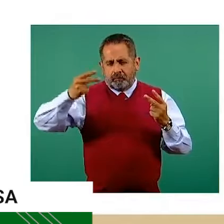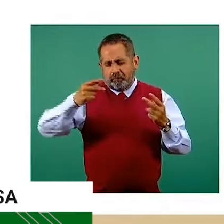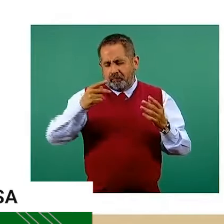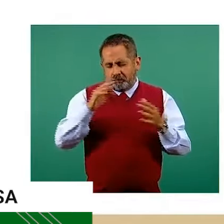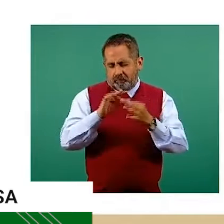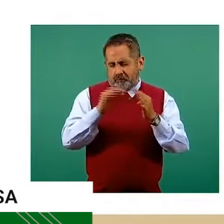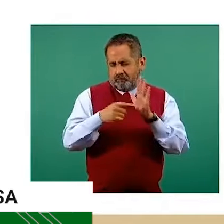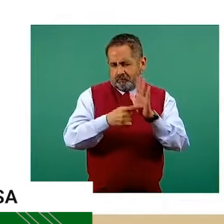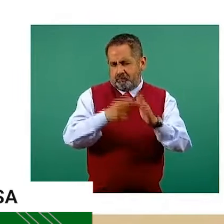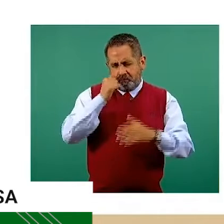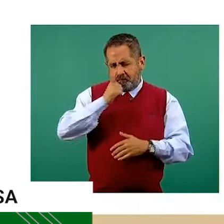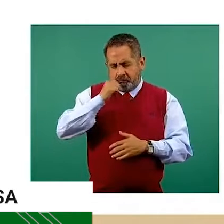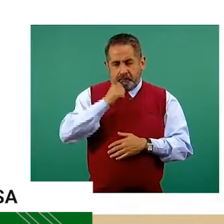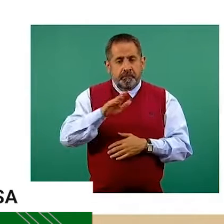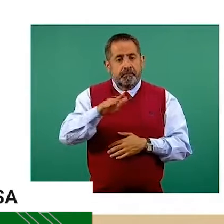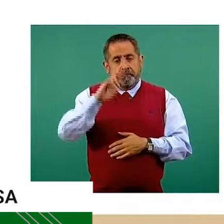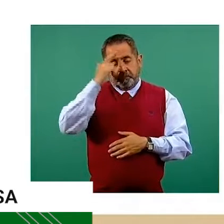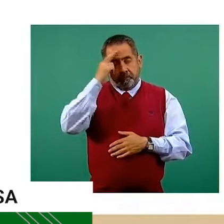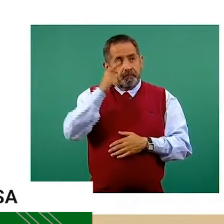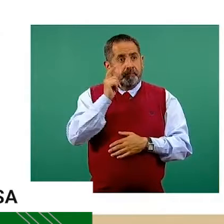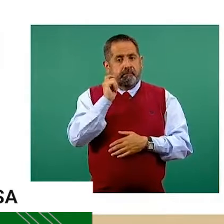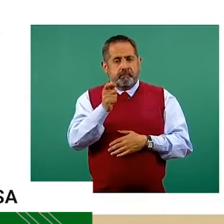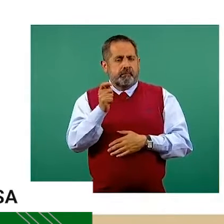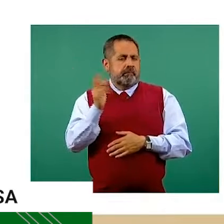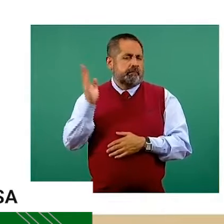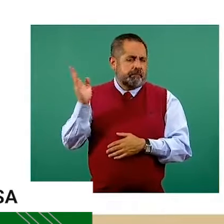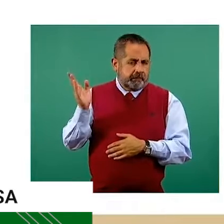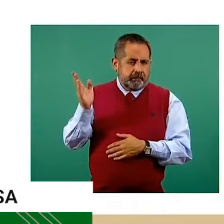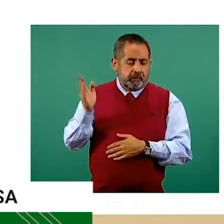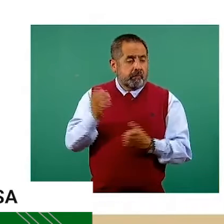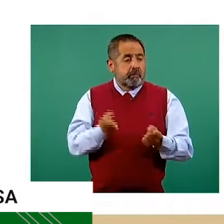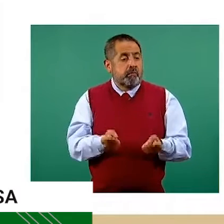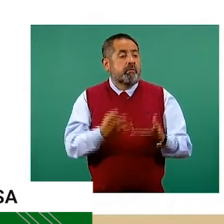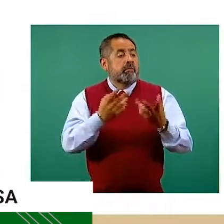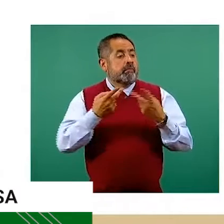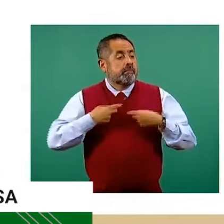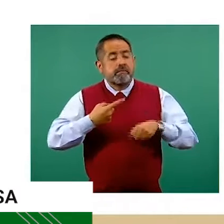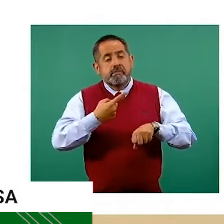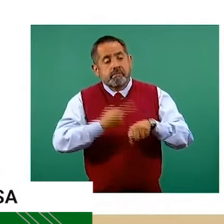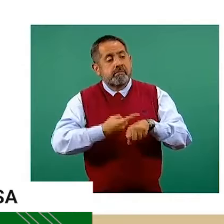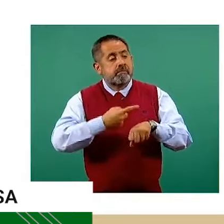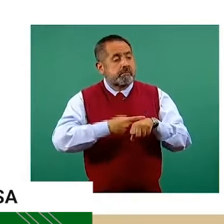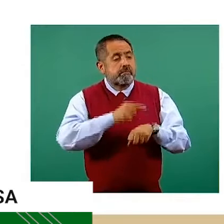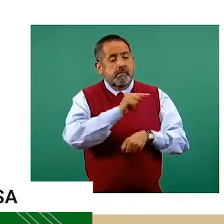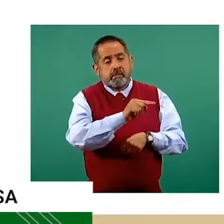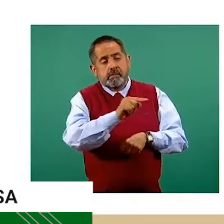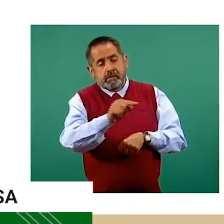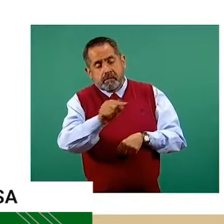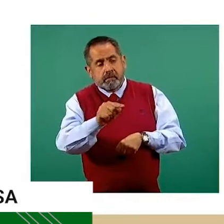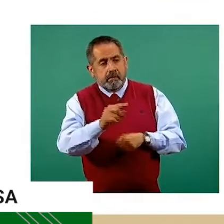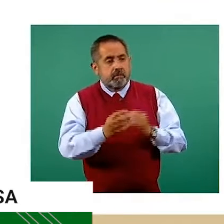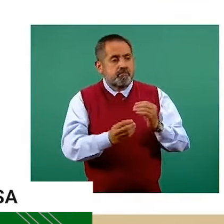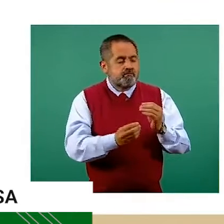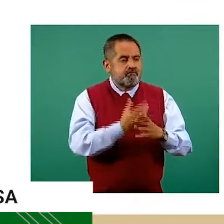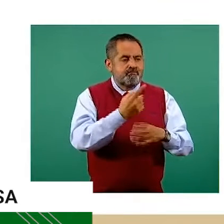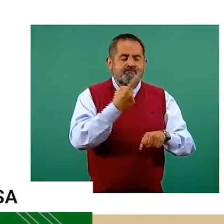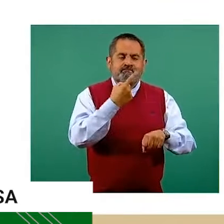220.850 personas fallecidas por COVID-19. De acuerdo con el informe diario de la Secretaría de Salud, los casos activos estimados